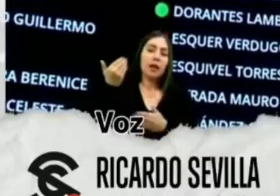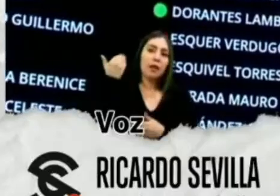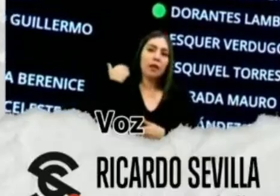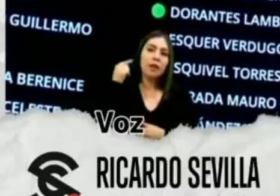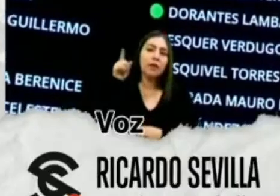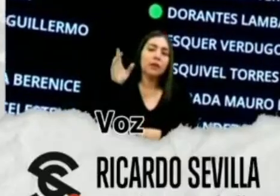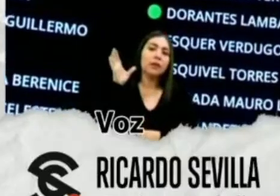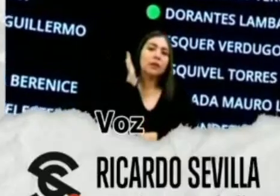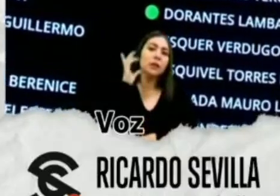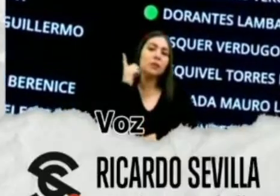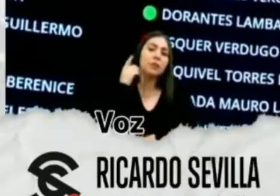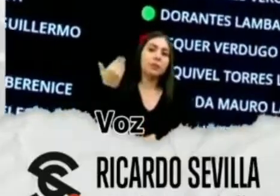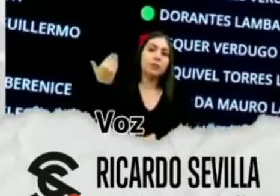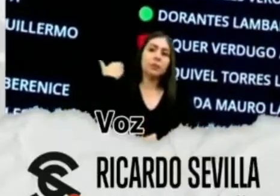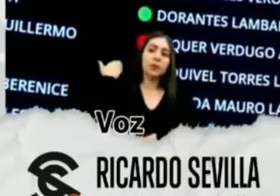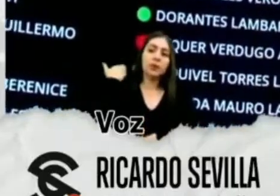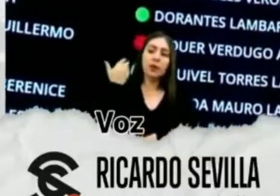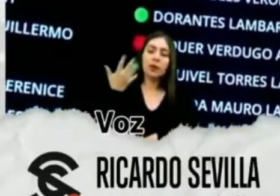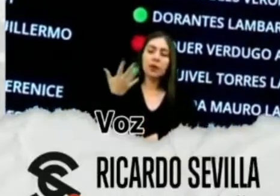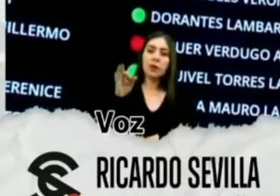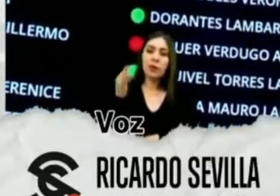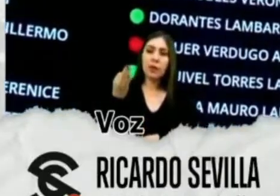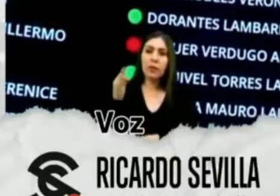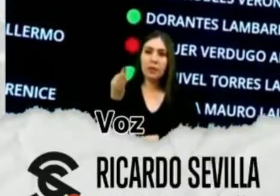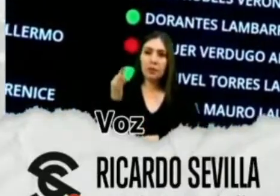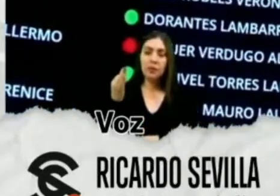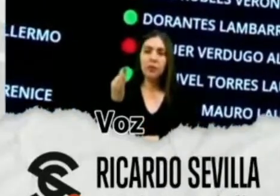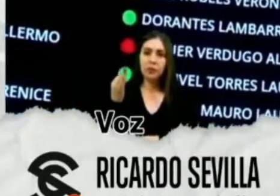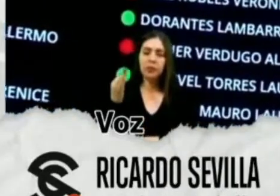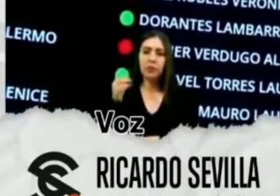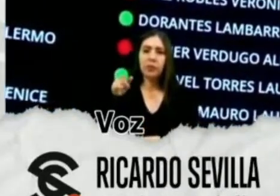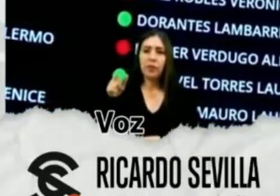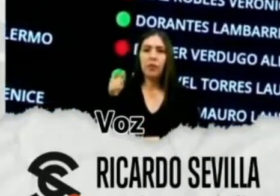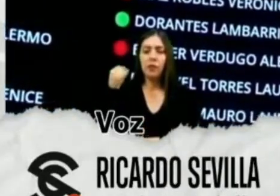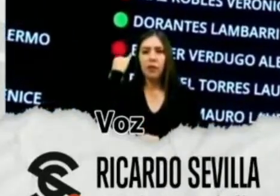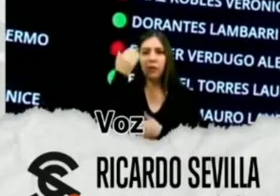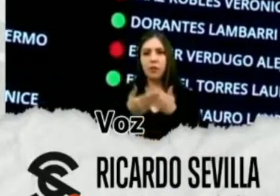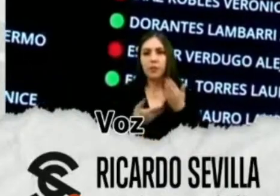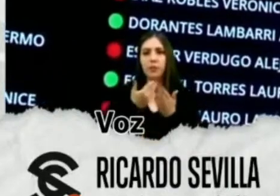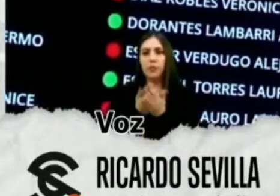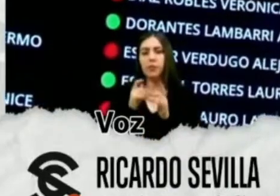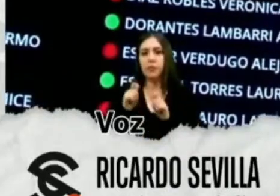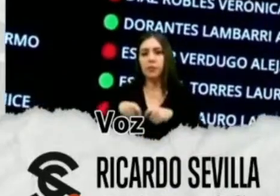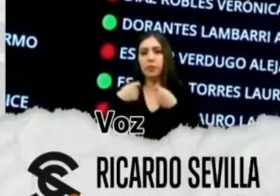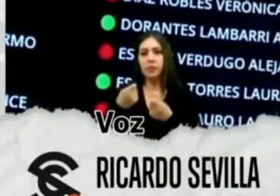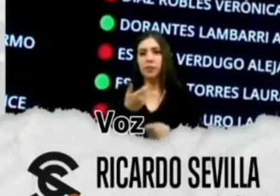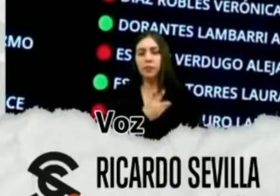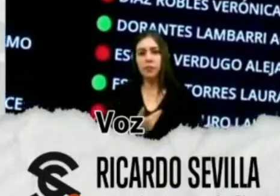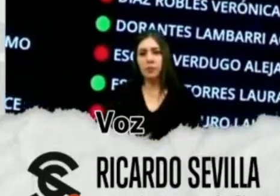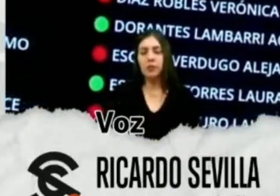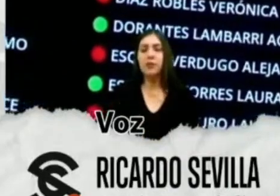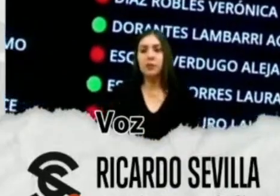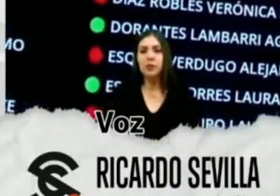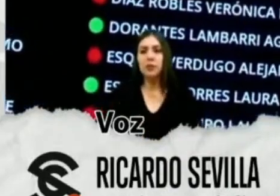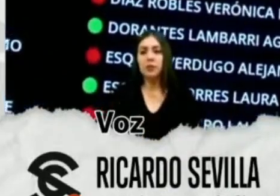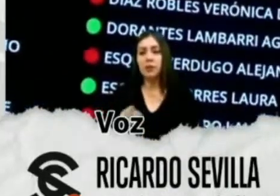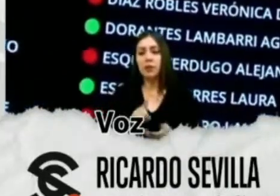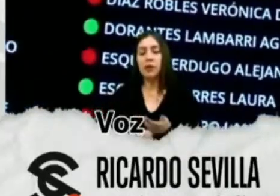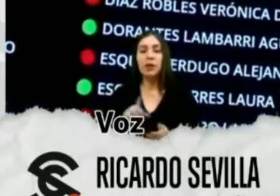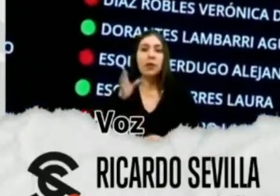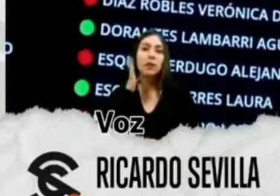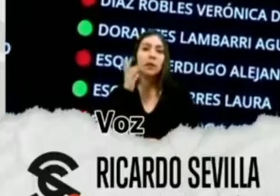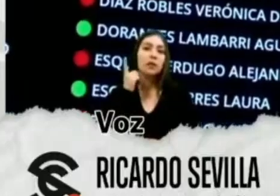la presidenta Claudia Sheinbaum. Así que están muy, muy enojados porque están defendiendo, y ellos lo saben, intereses macabros,